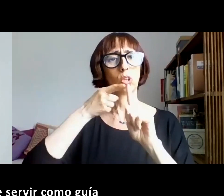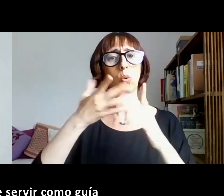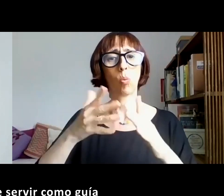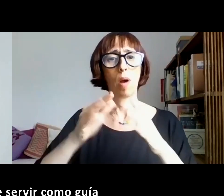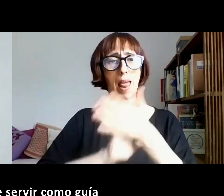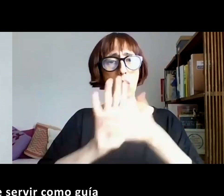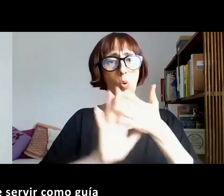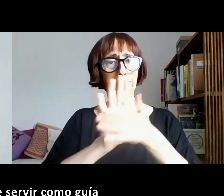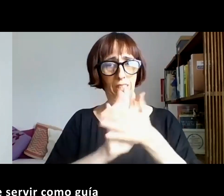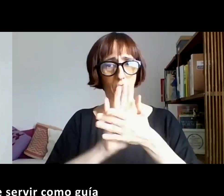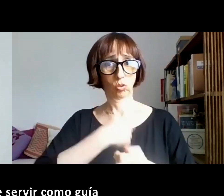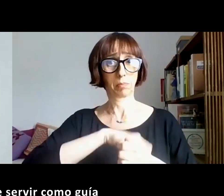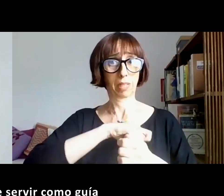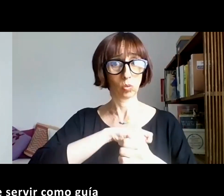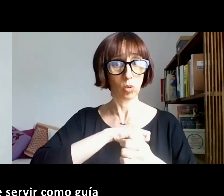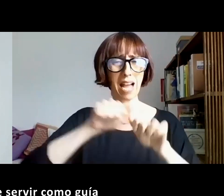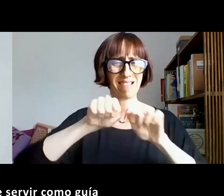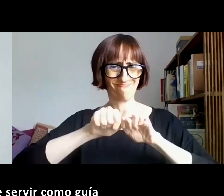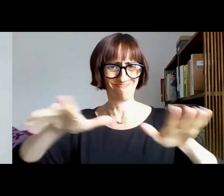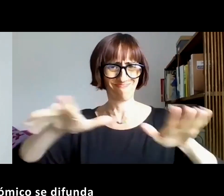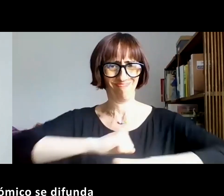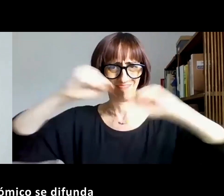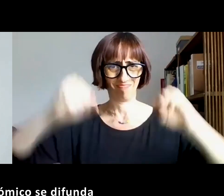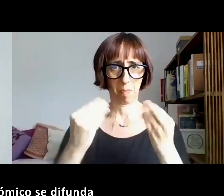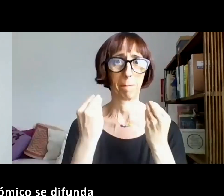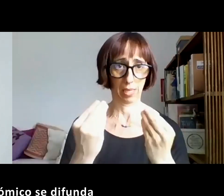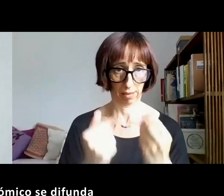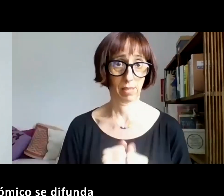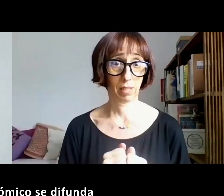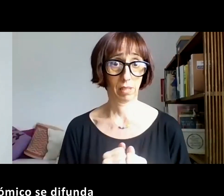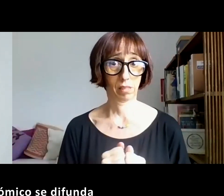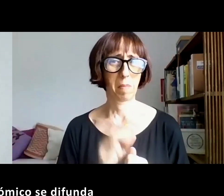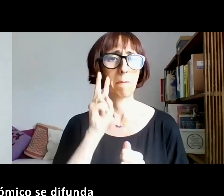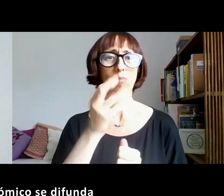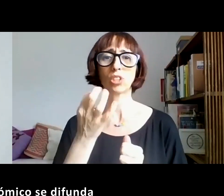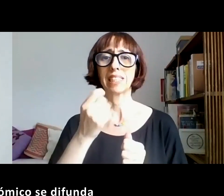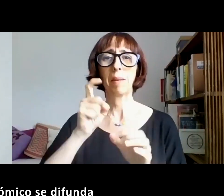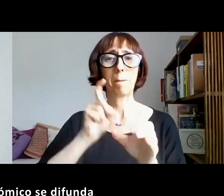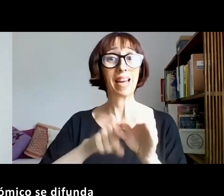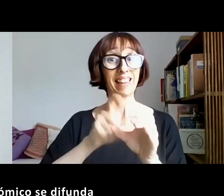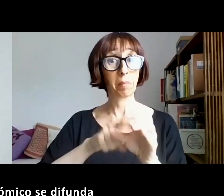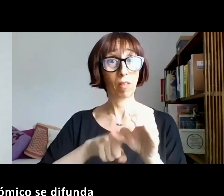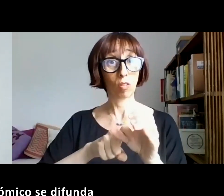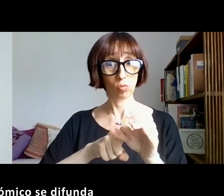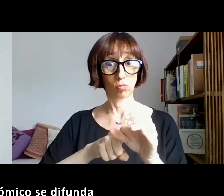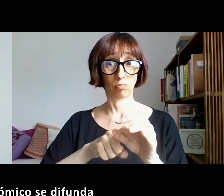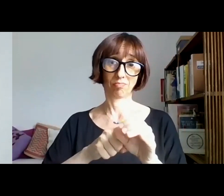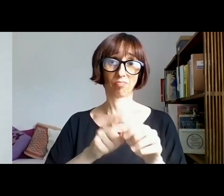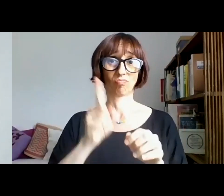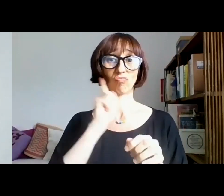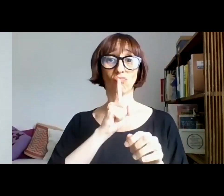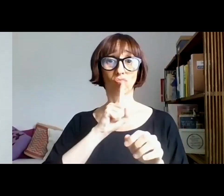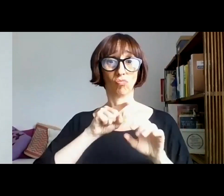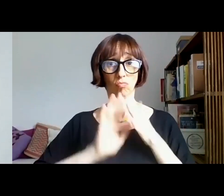puede servir como guía para que tanto a nivel estatal como autonómico se difunda y consolide de la mejor manera la lengua de